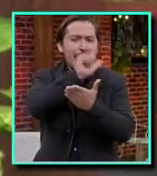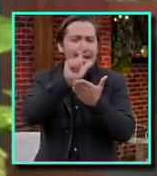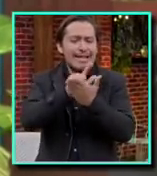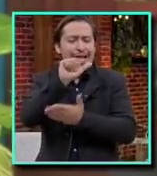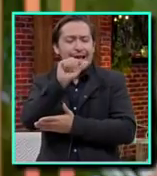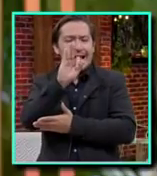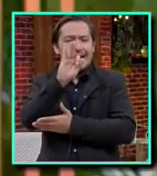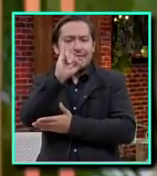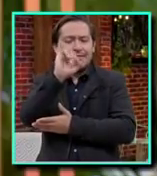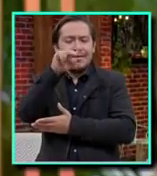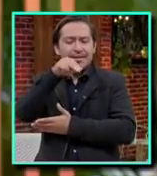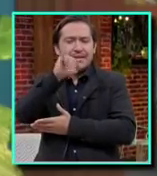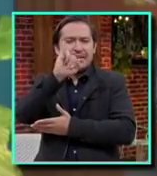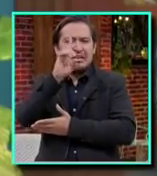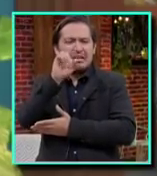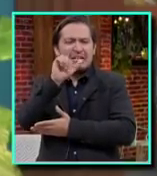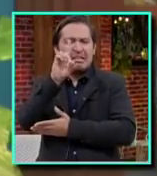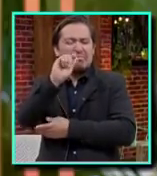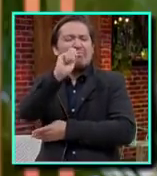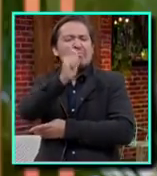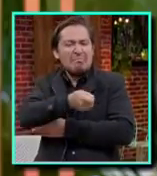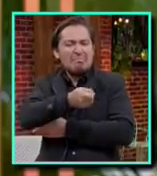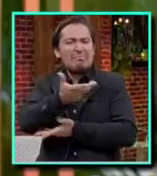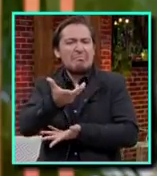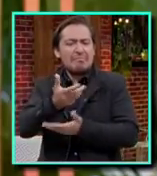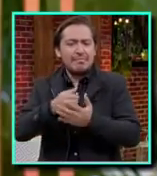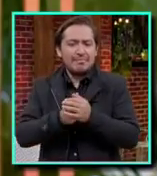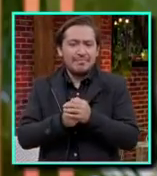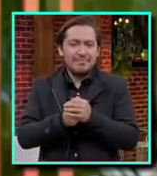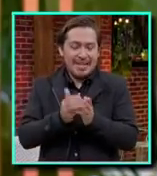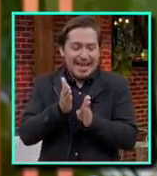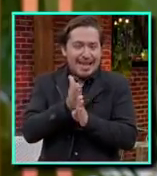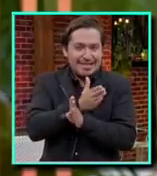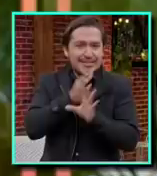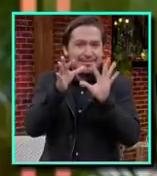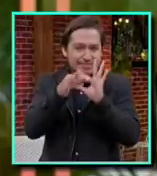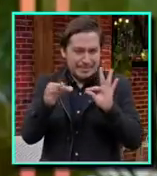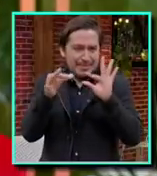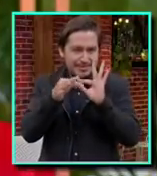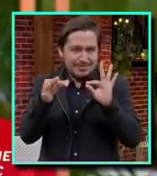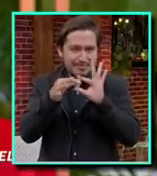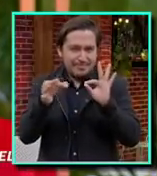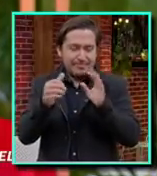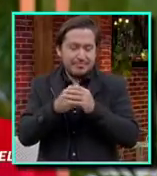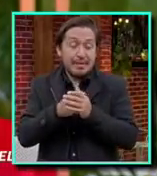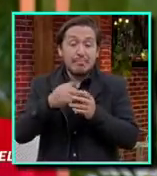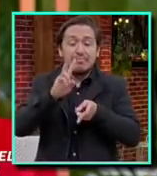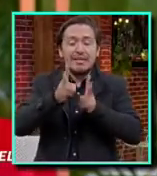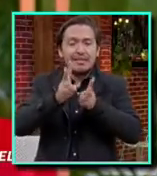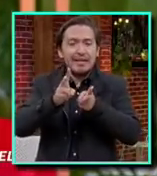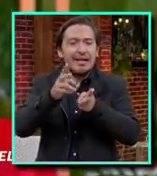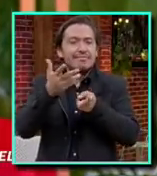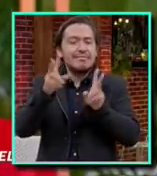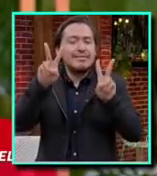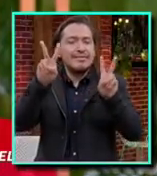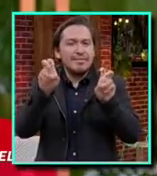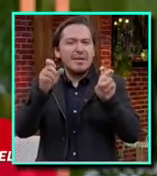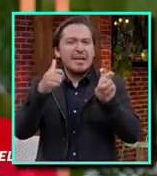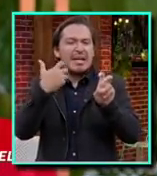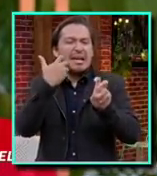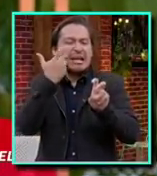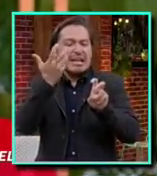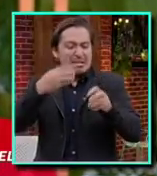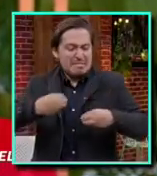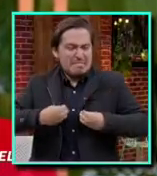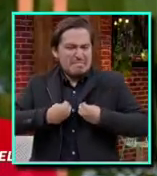Raquel, buenos días. ¿Qué es esta ley? Bueno, antes de qué es la ley de afinidad, vamos a hablar un poquito qué es lo que queremos en la vida. Ajá.